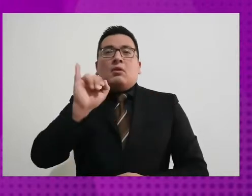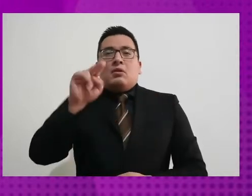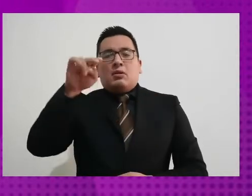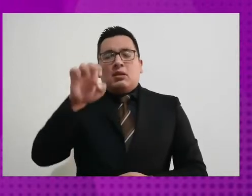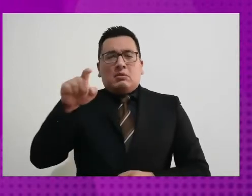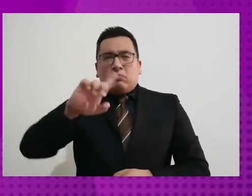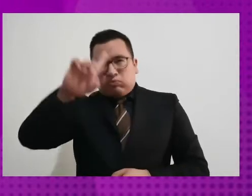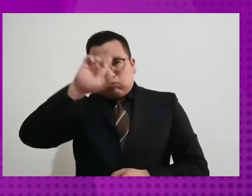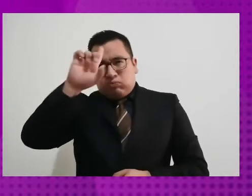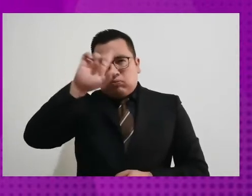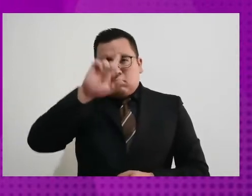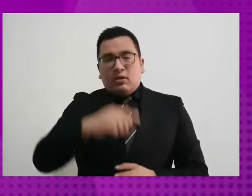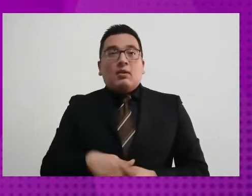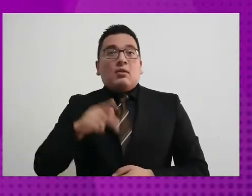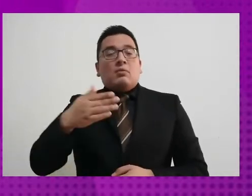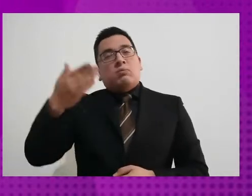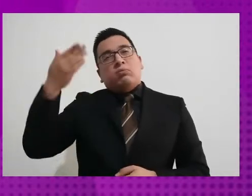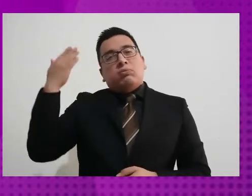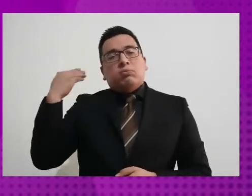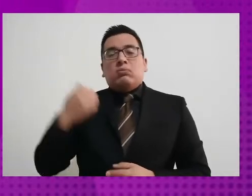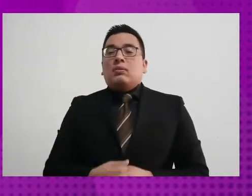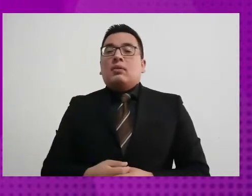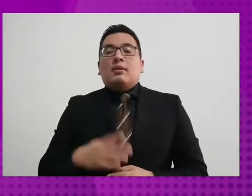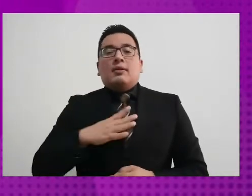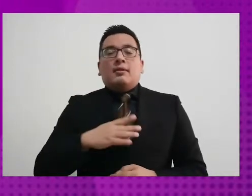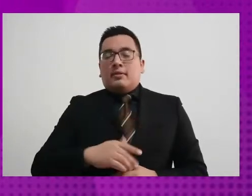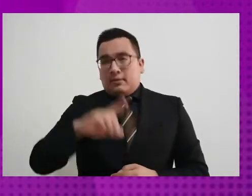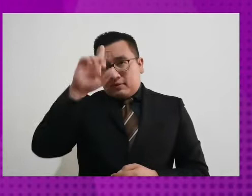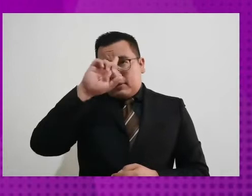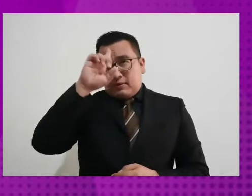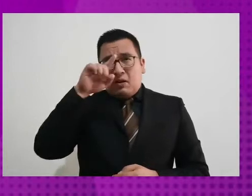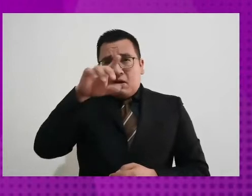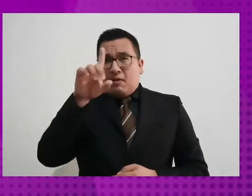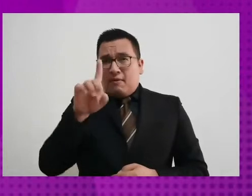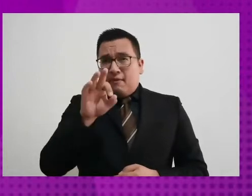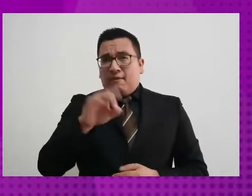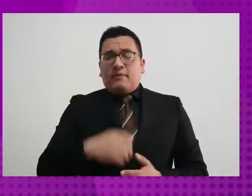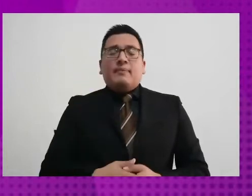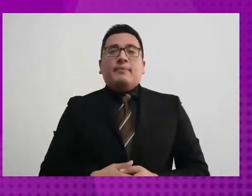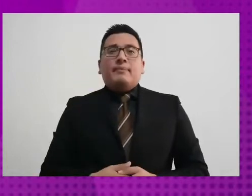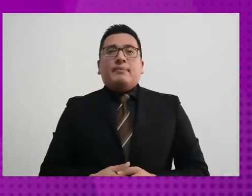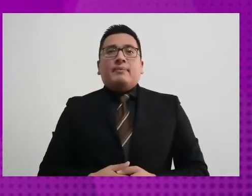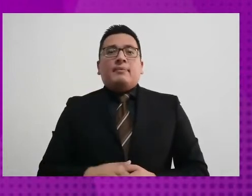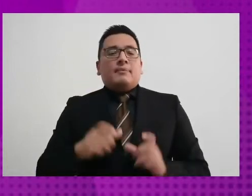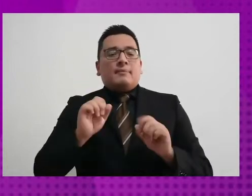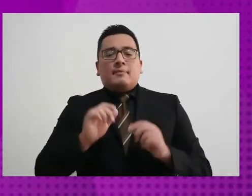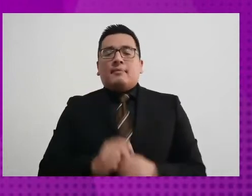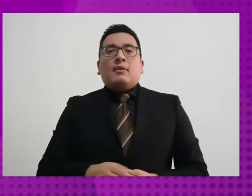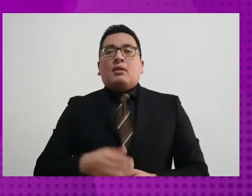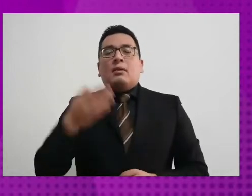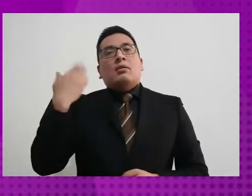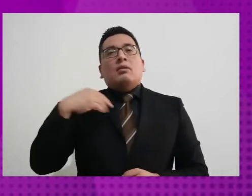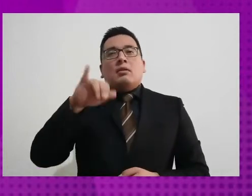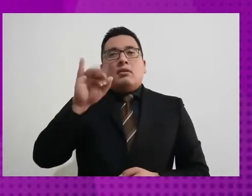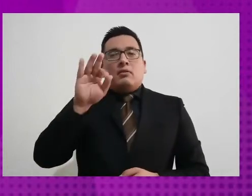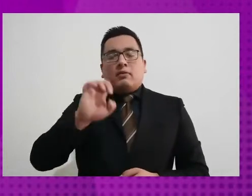fue consejera del Instituto Electoral del Distrito Federal, asesora del Consejo General del entonces IFE,